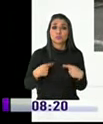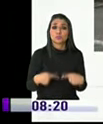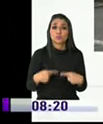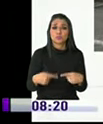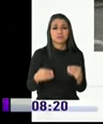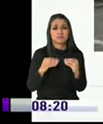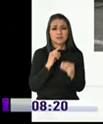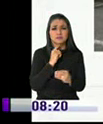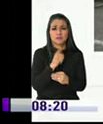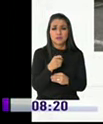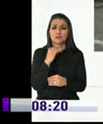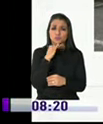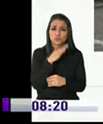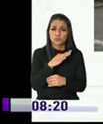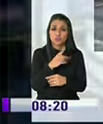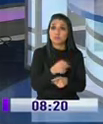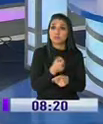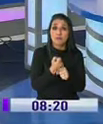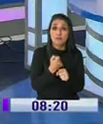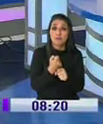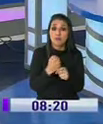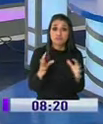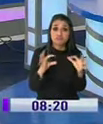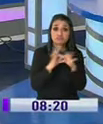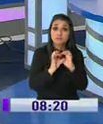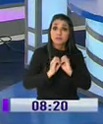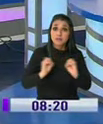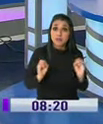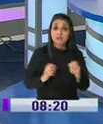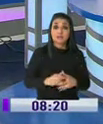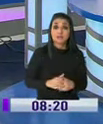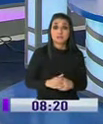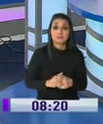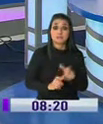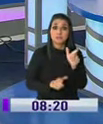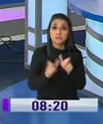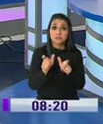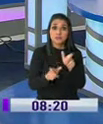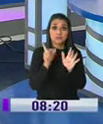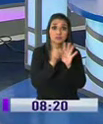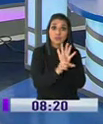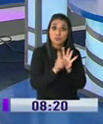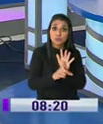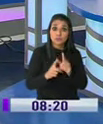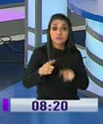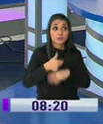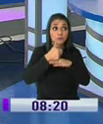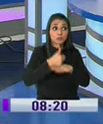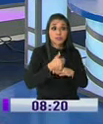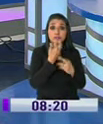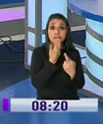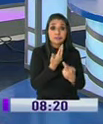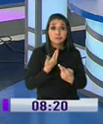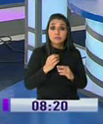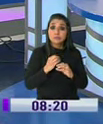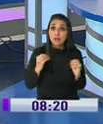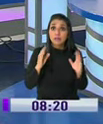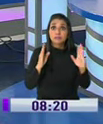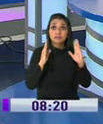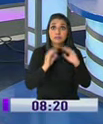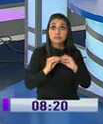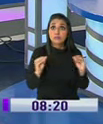que si es que no trabajamos en conjunto y los ciudadanos están denunciando, pero las autoridades no hacen caso y no ayudan a